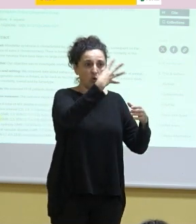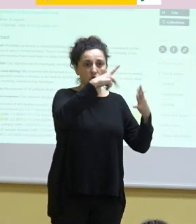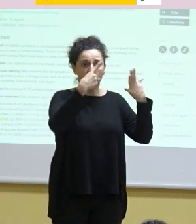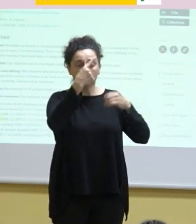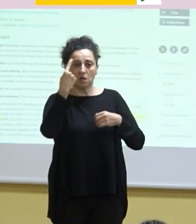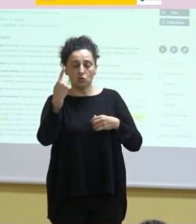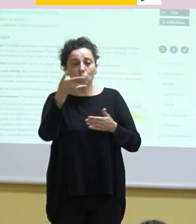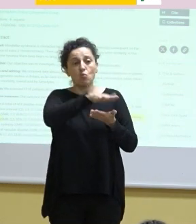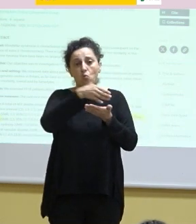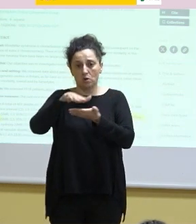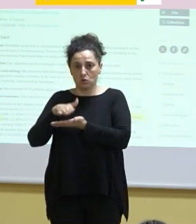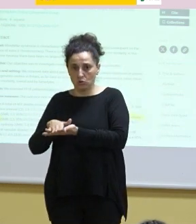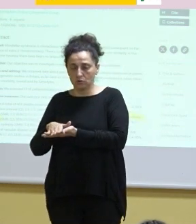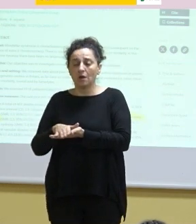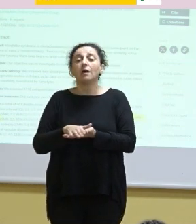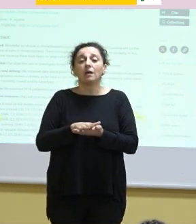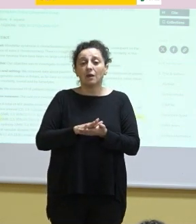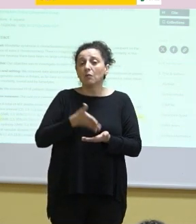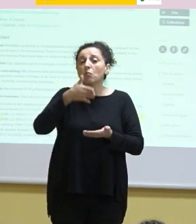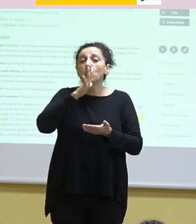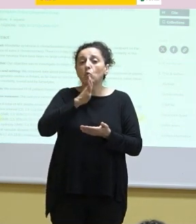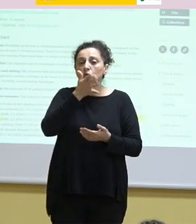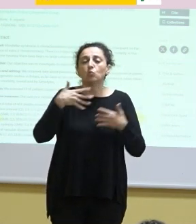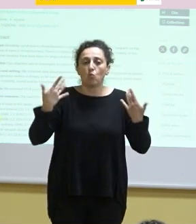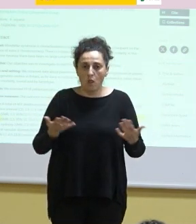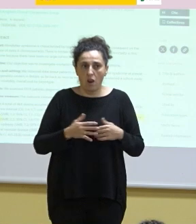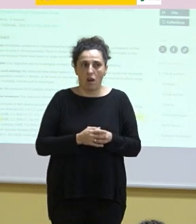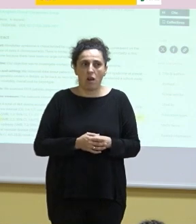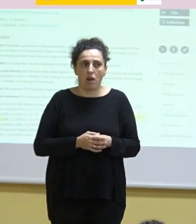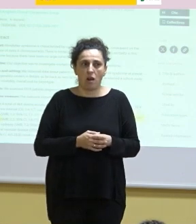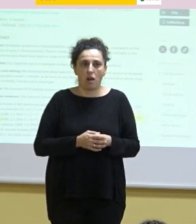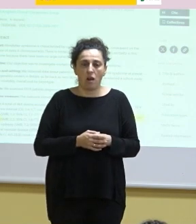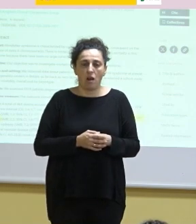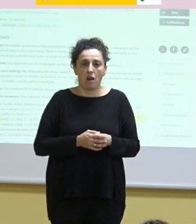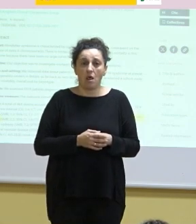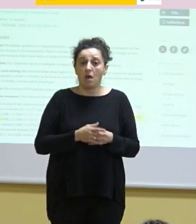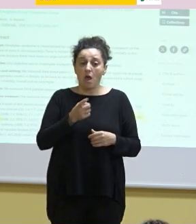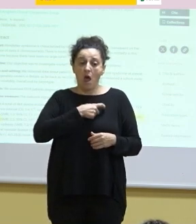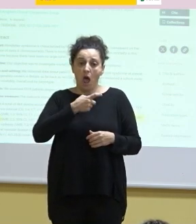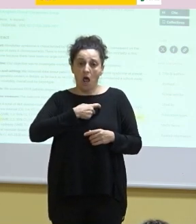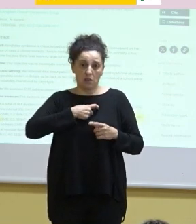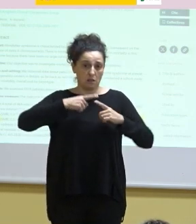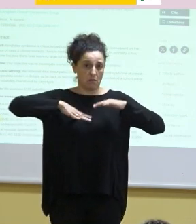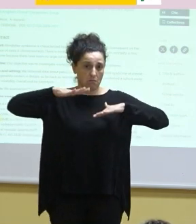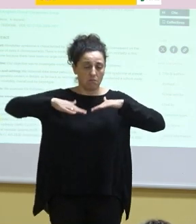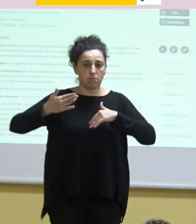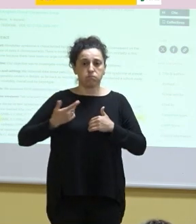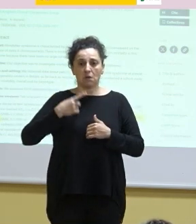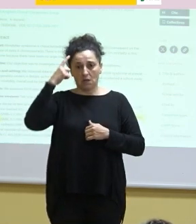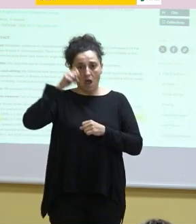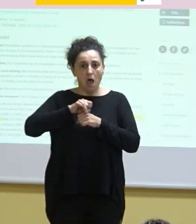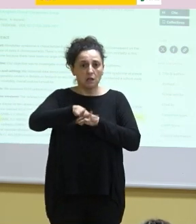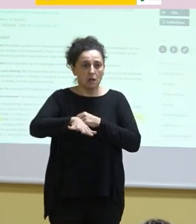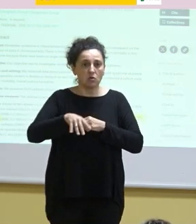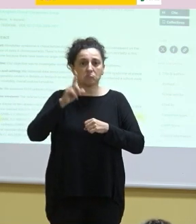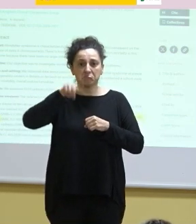469 defunciones y las causas de mortalidad fueron alteraciones cardiovasculares, alteraciones neurológicas y, en tercer